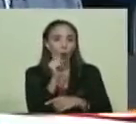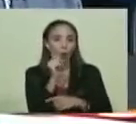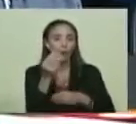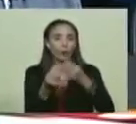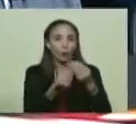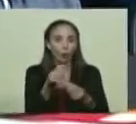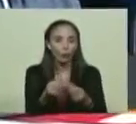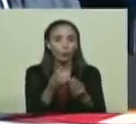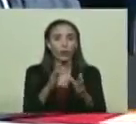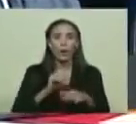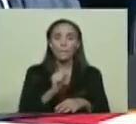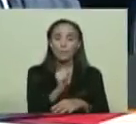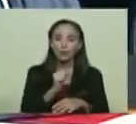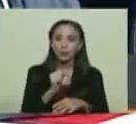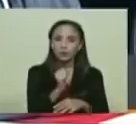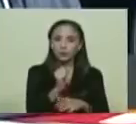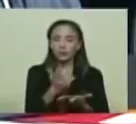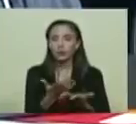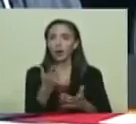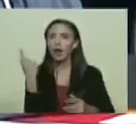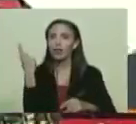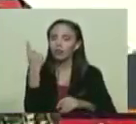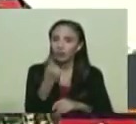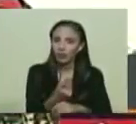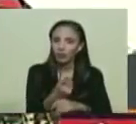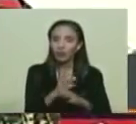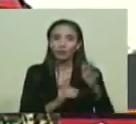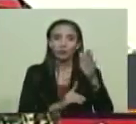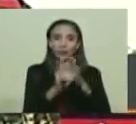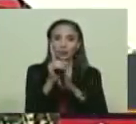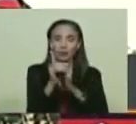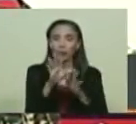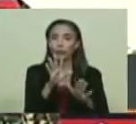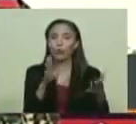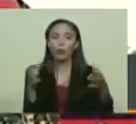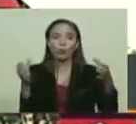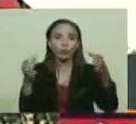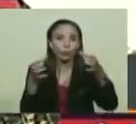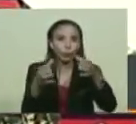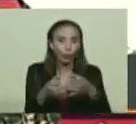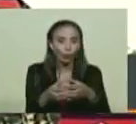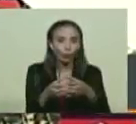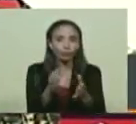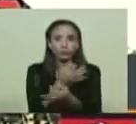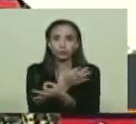La Policía Nacional debe desarrollar un poderoso